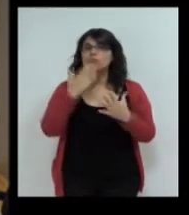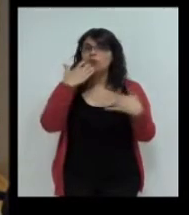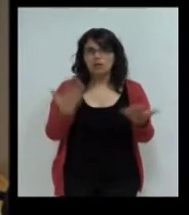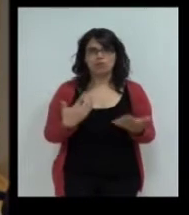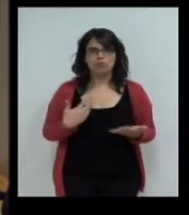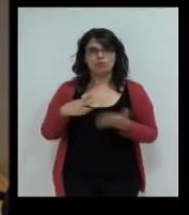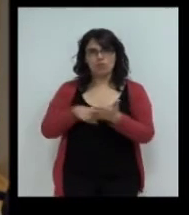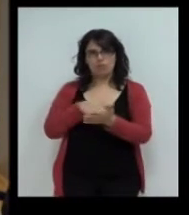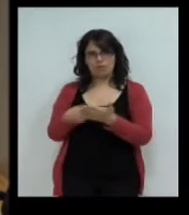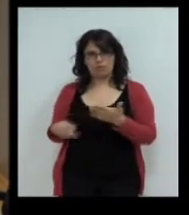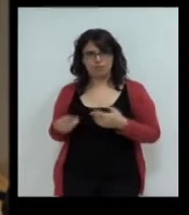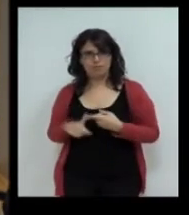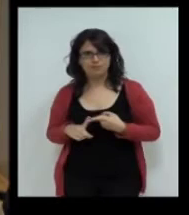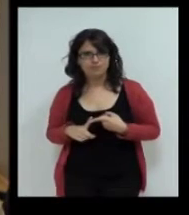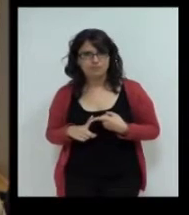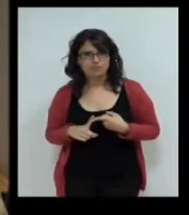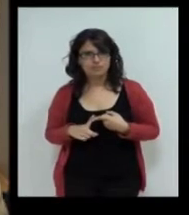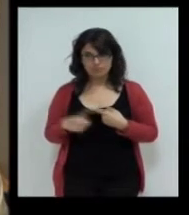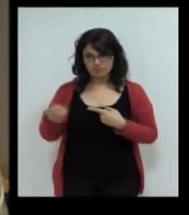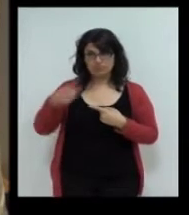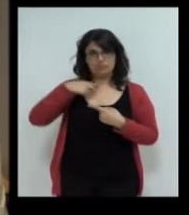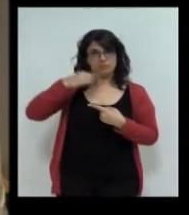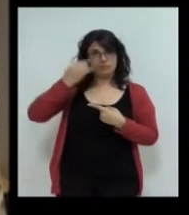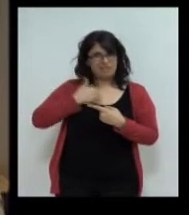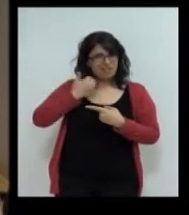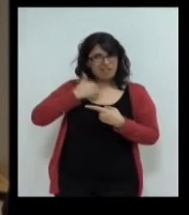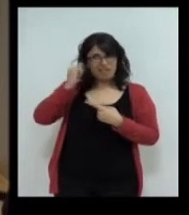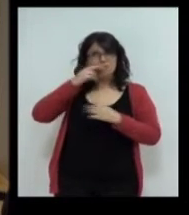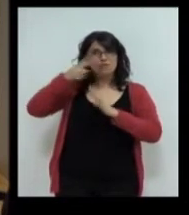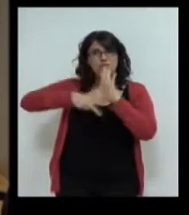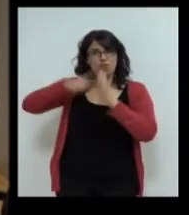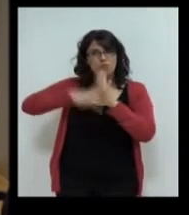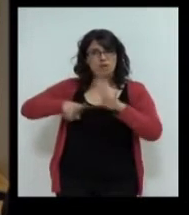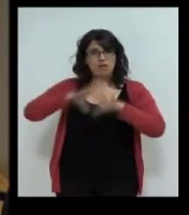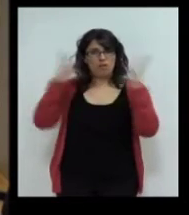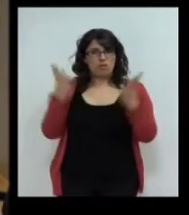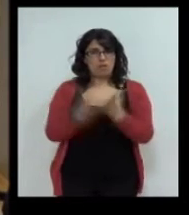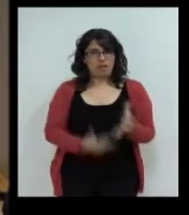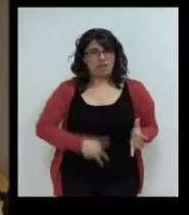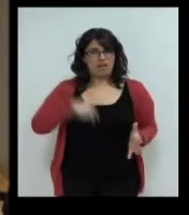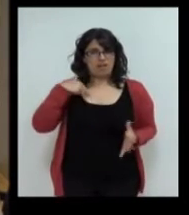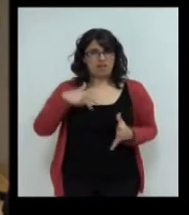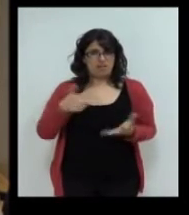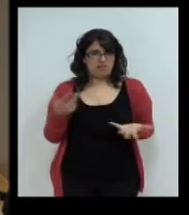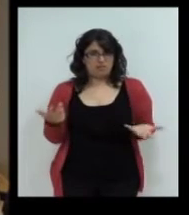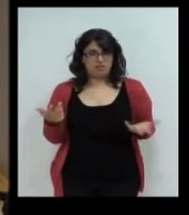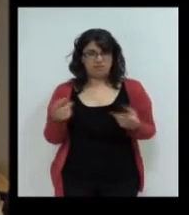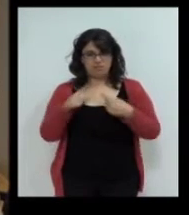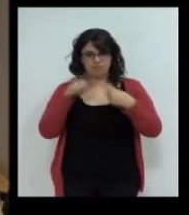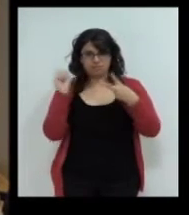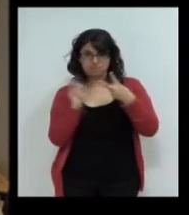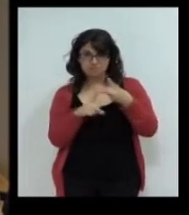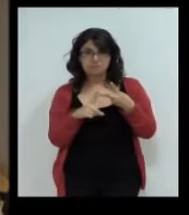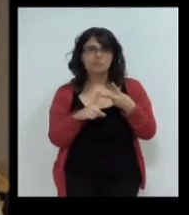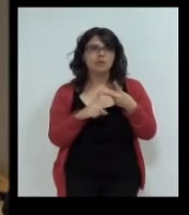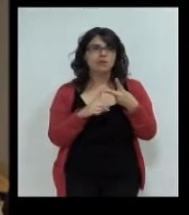la Discapacidad, por lo tanto tenemos una norma global para el conjunto del planeta. Si